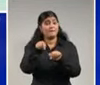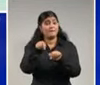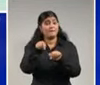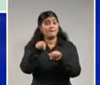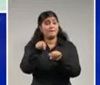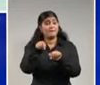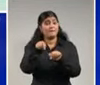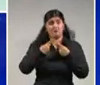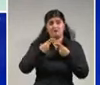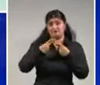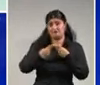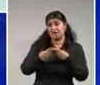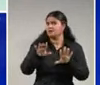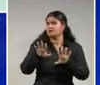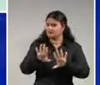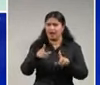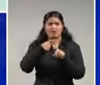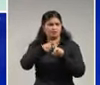esta enfermedad.